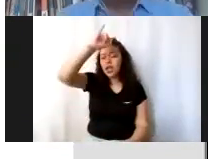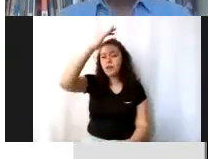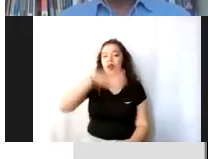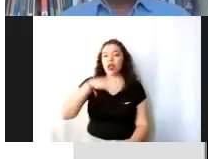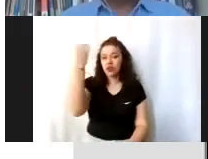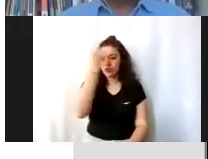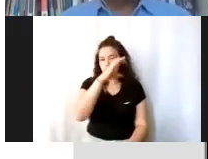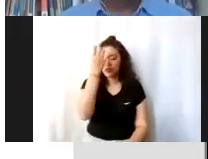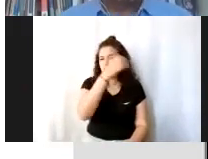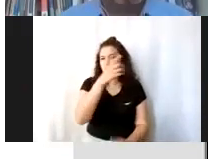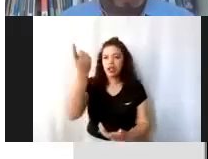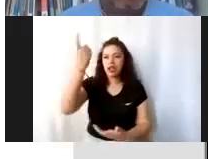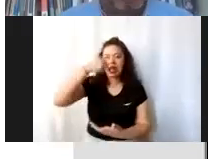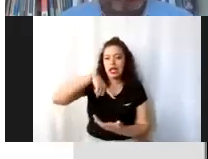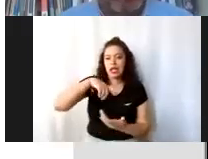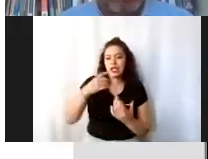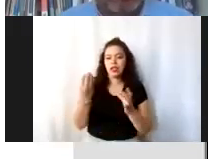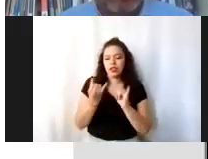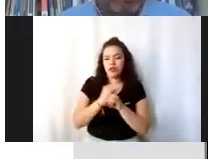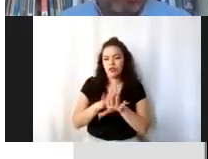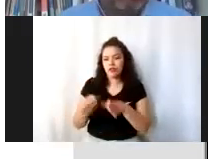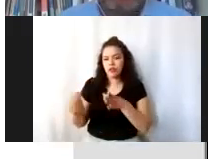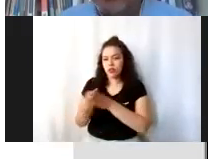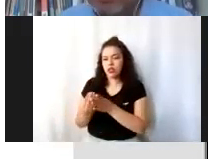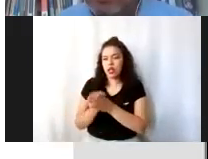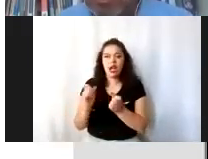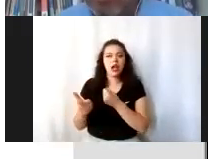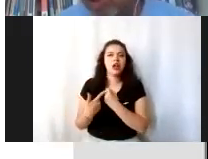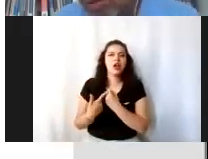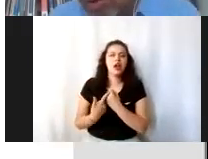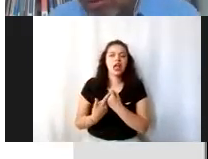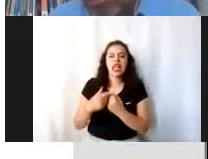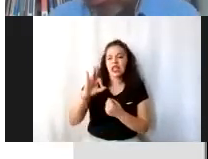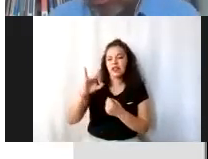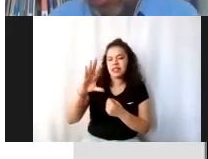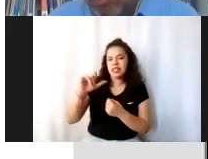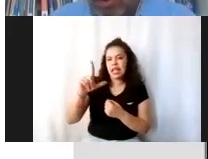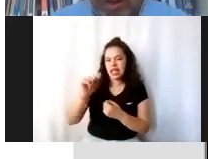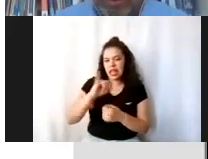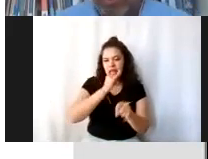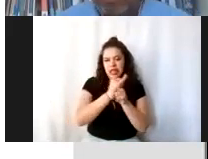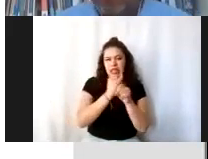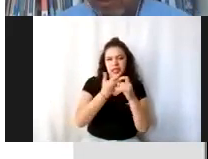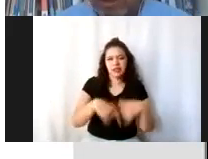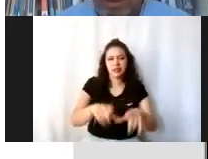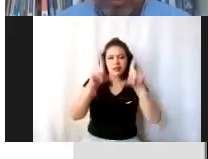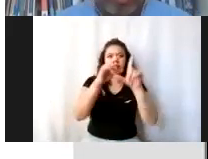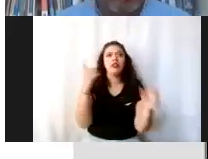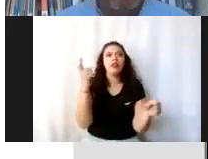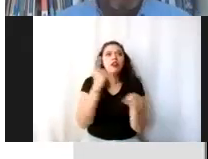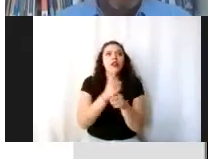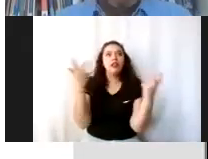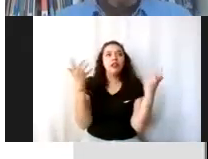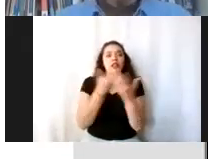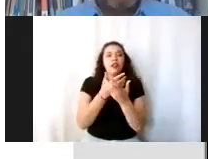personal, encuentra mi fotografía en alguna página de la Fiscalía General, por ejemplo, de la Procuraduría General, de la Fiscalía